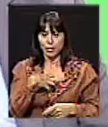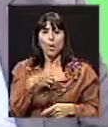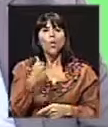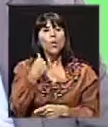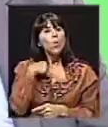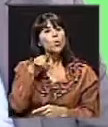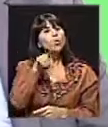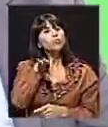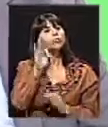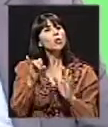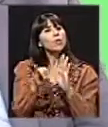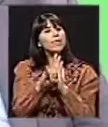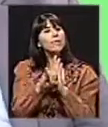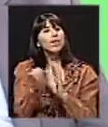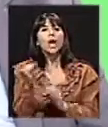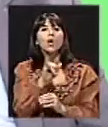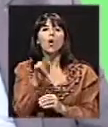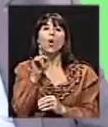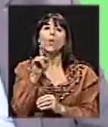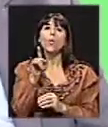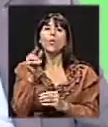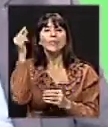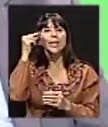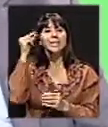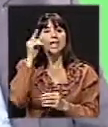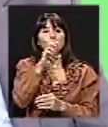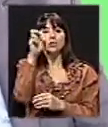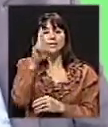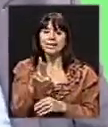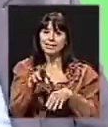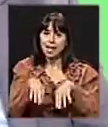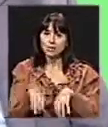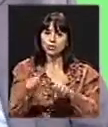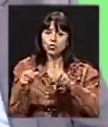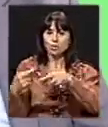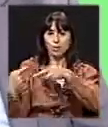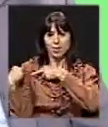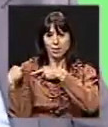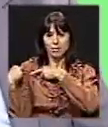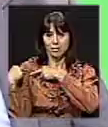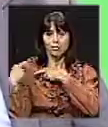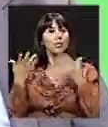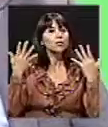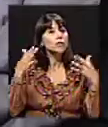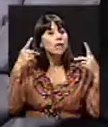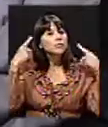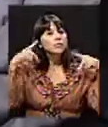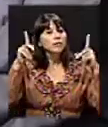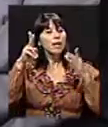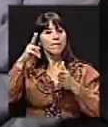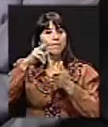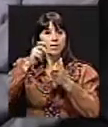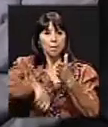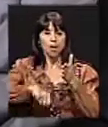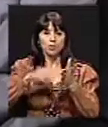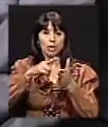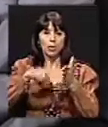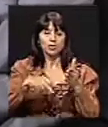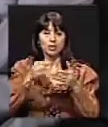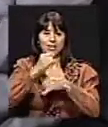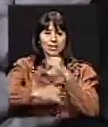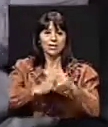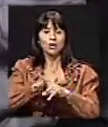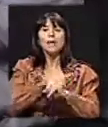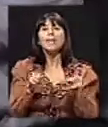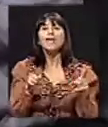identifica como uno de los deberes que asume el Estado costarricense cuando por fin firmamos la Convención Internacional, pero como uno de